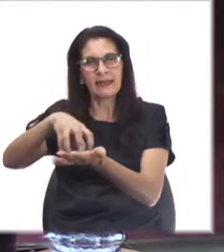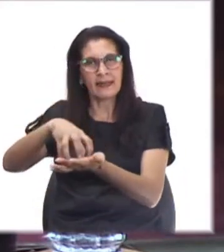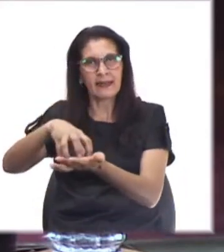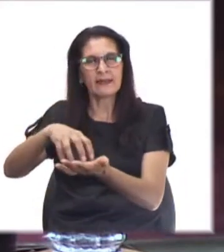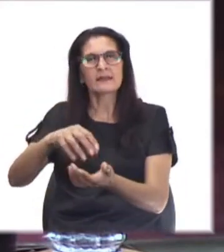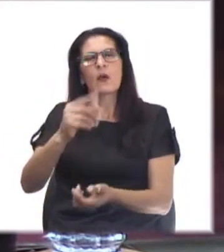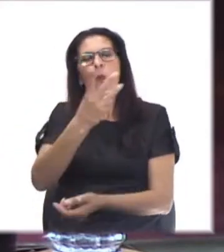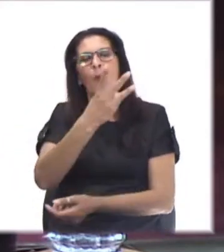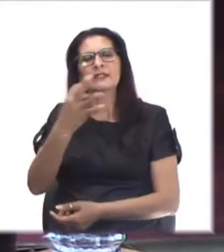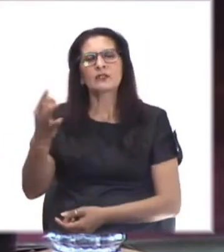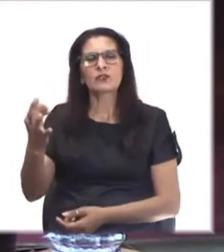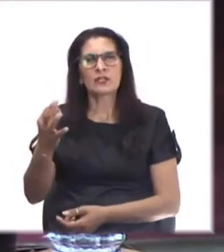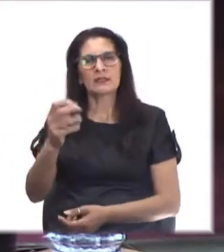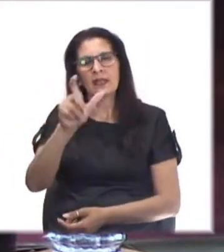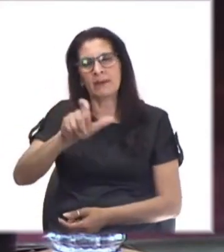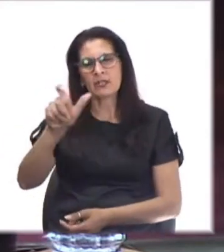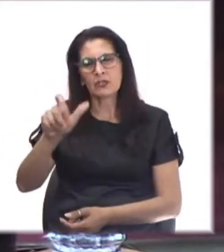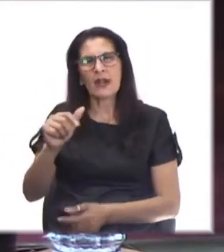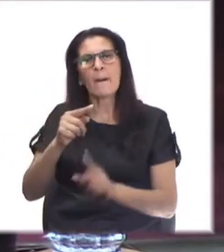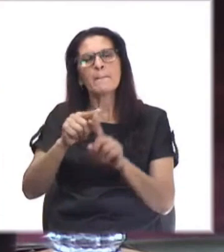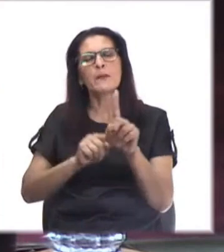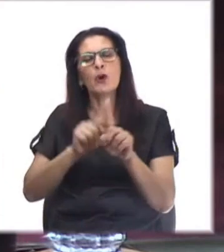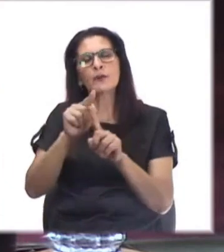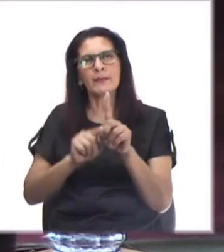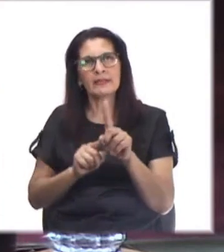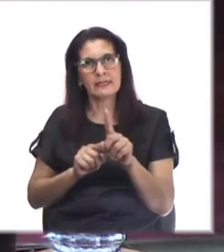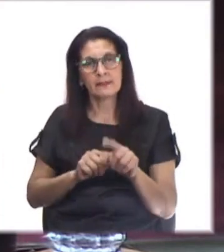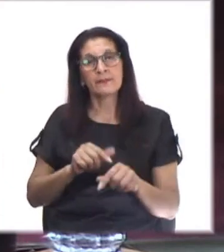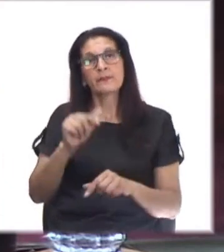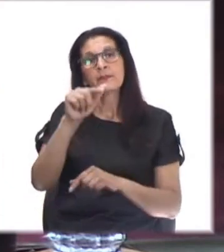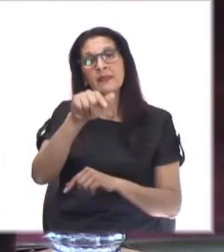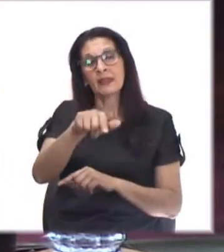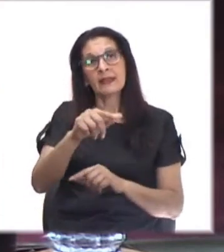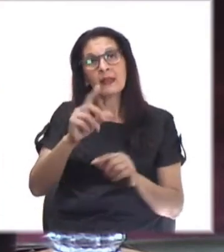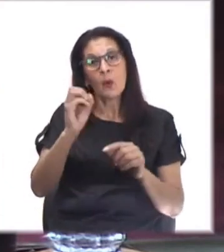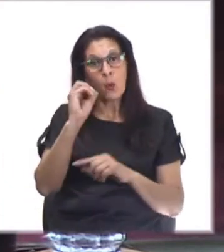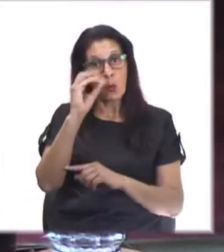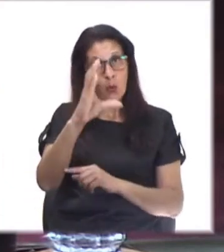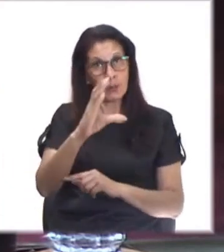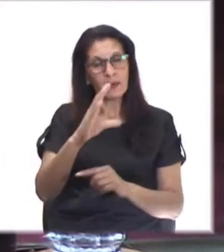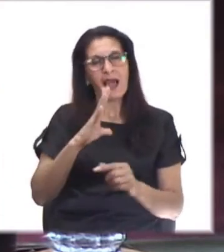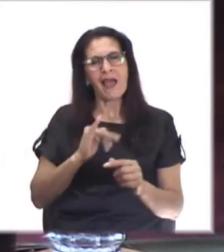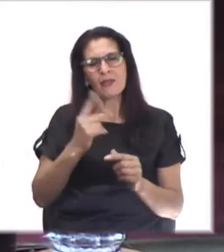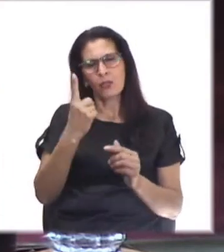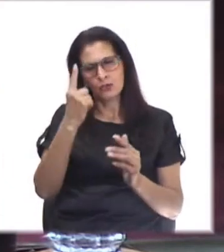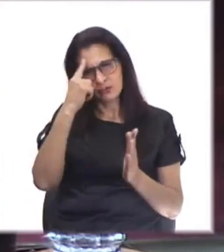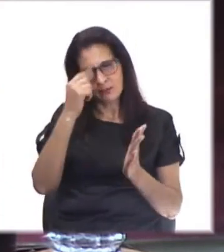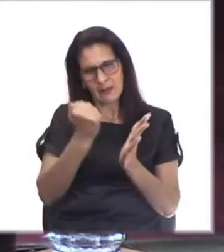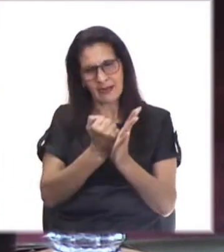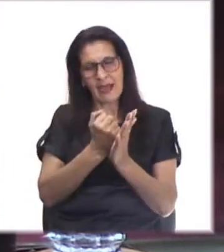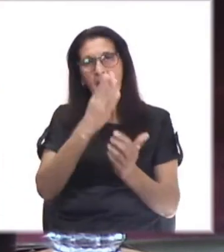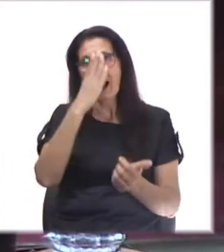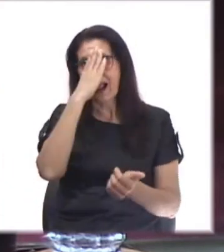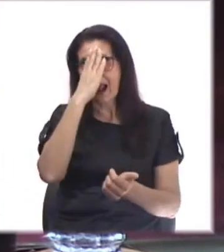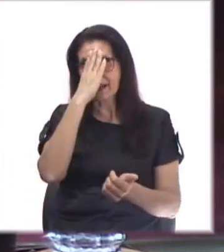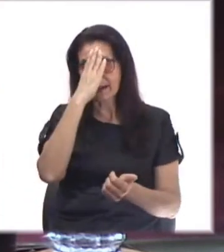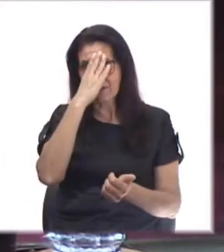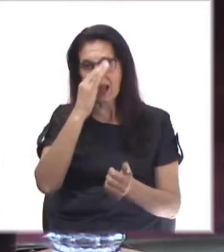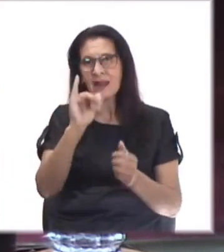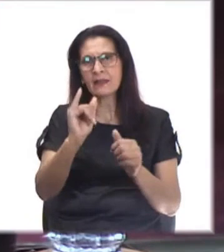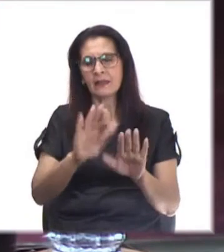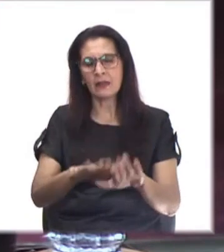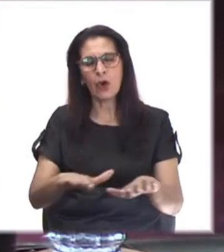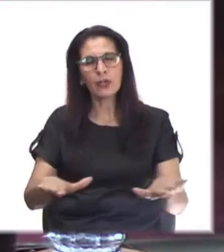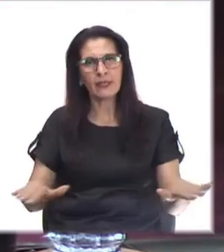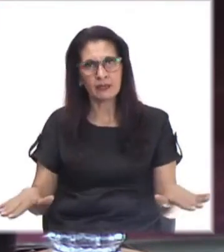pacientes por mes. En el Club Arbolito, Tabaré dejó como mínimo 2 marcas, el carnaval y los niños.